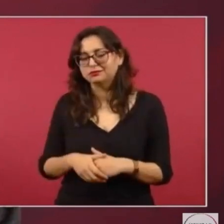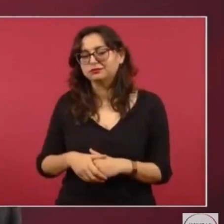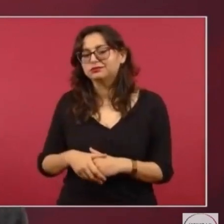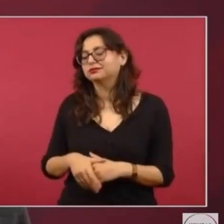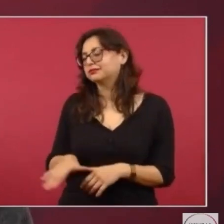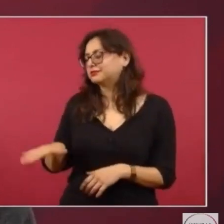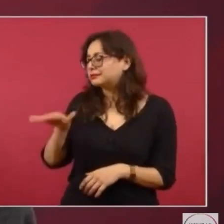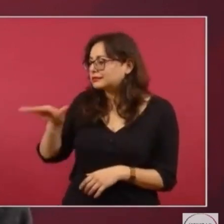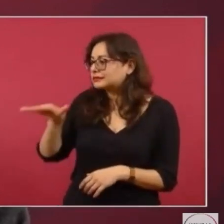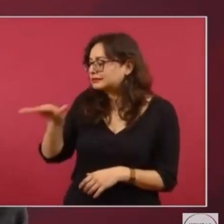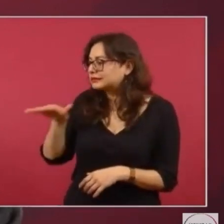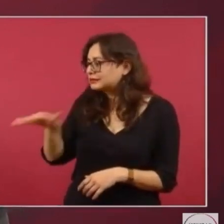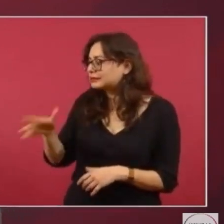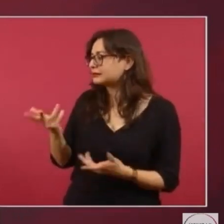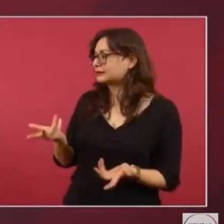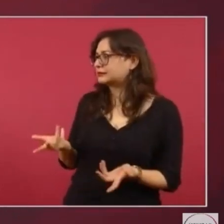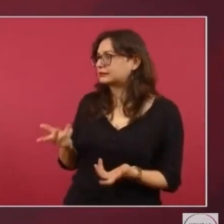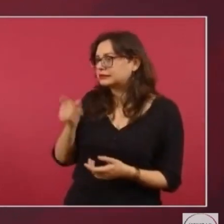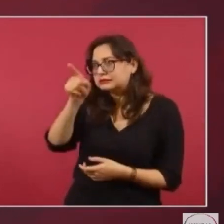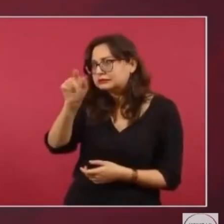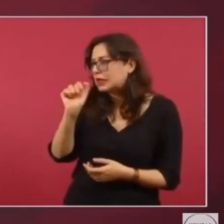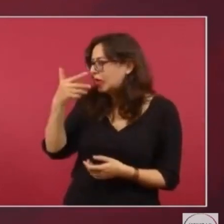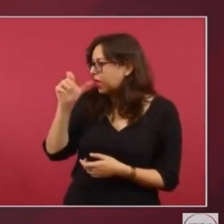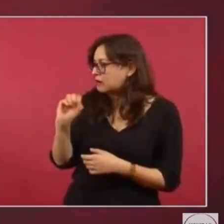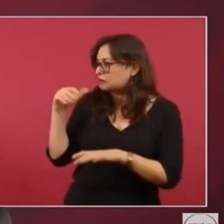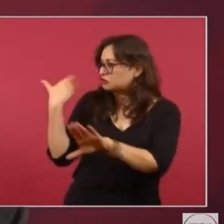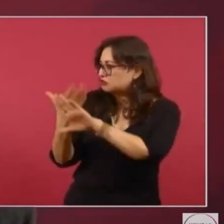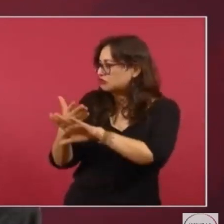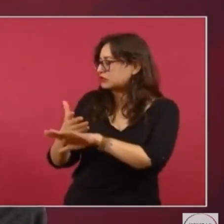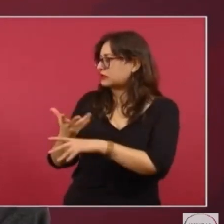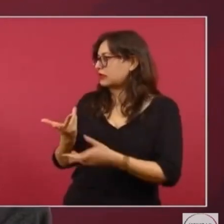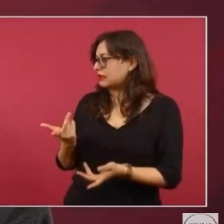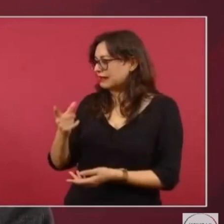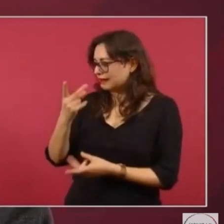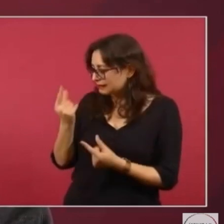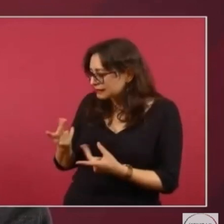Y les dice, le vuelven a proponer